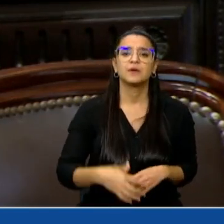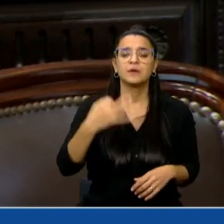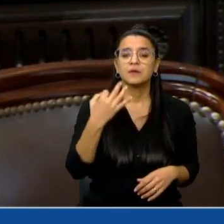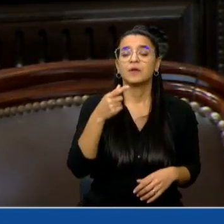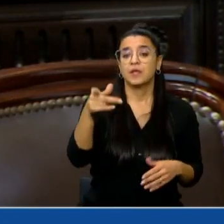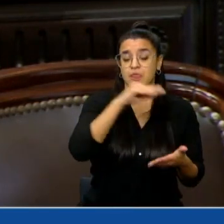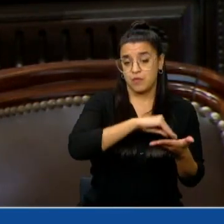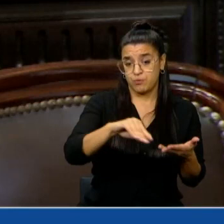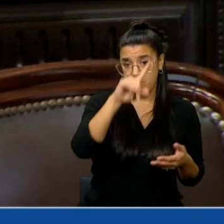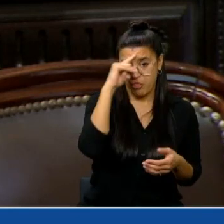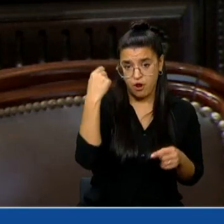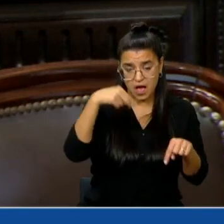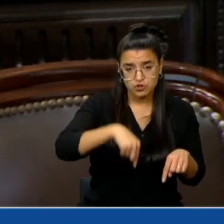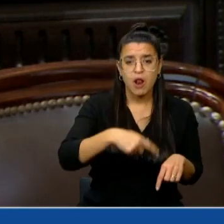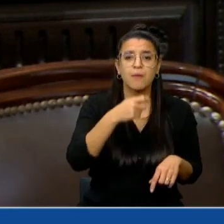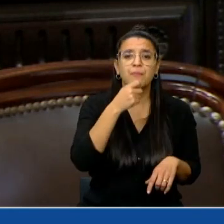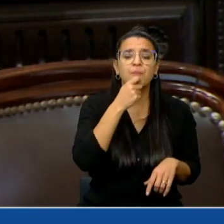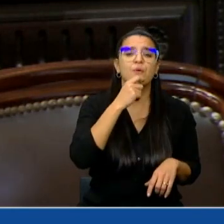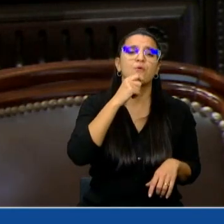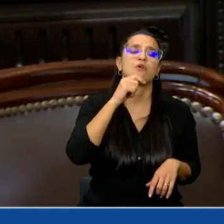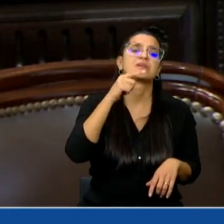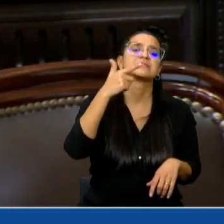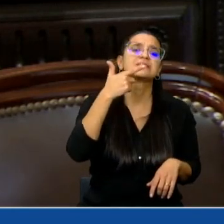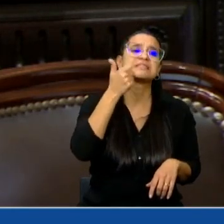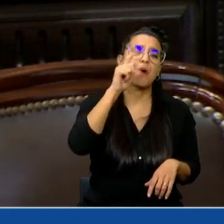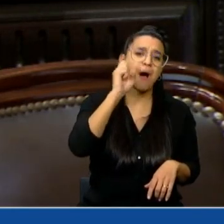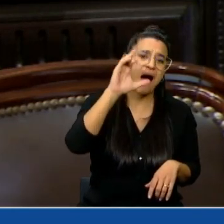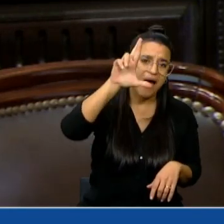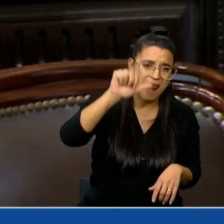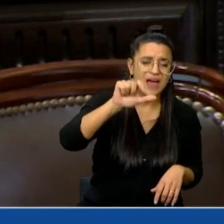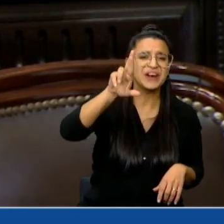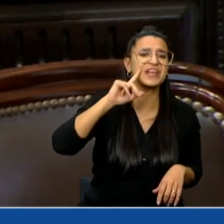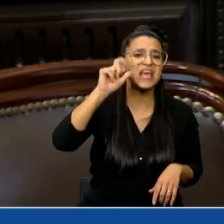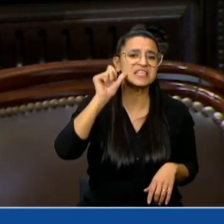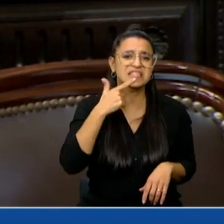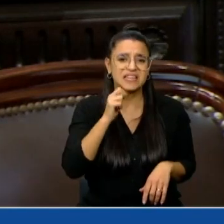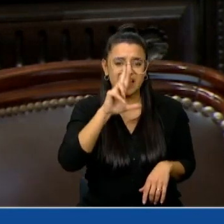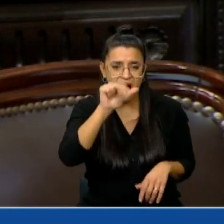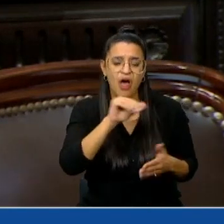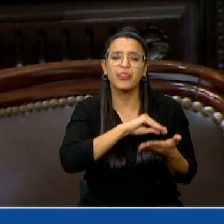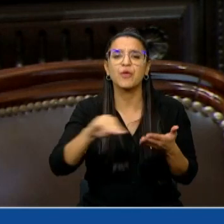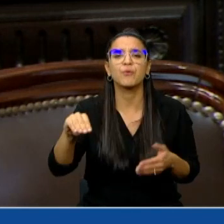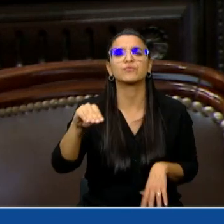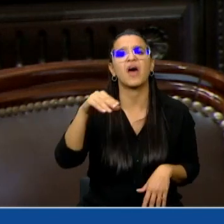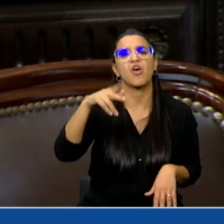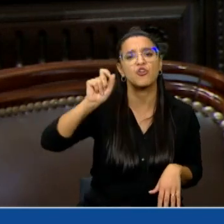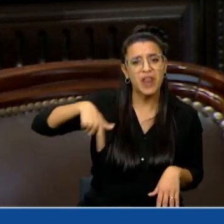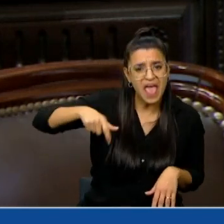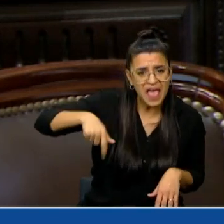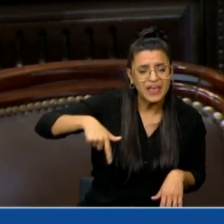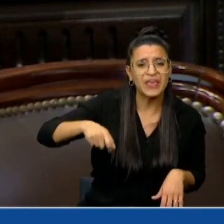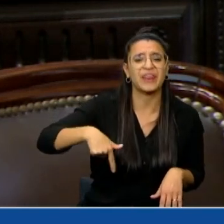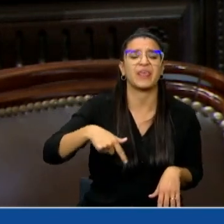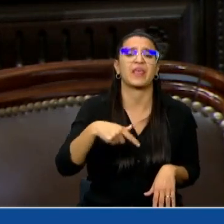autoría de diputados nacionales como Zavala, Riestra, Barletta, el diputado Mario Negri